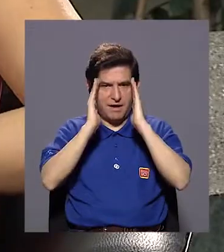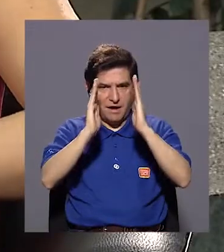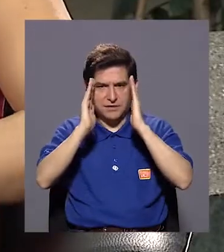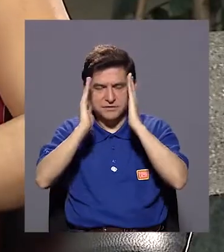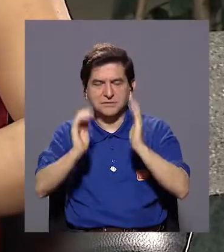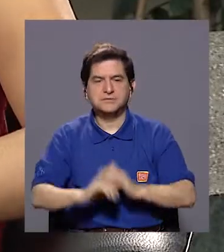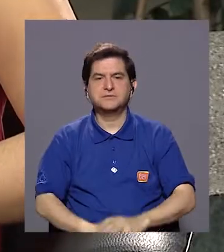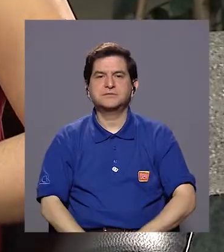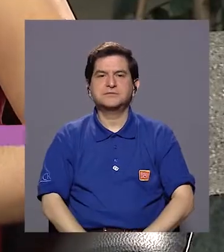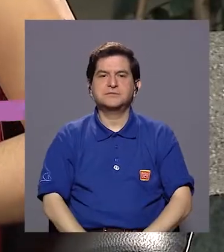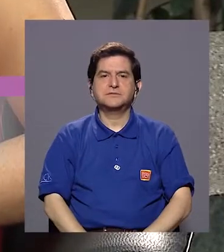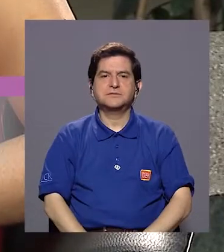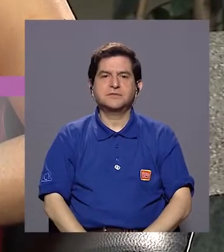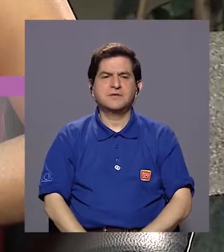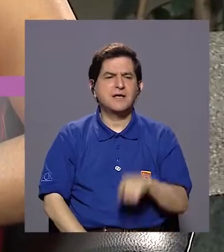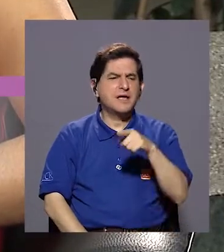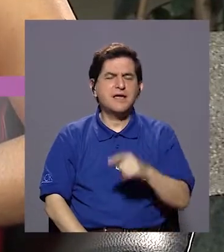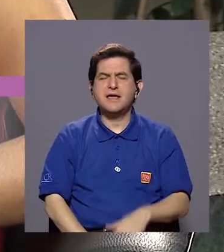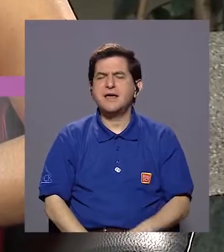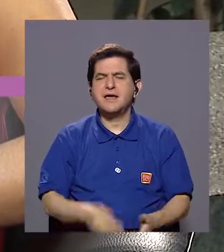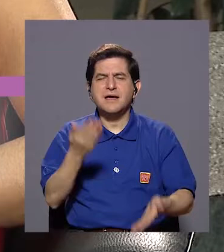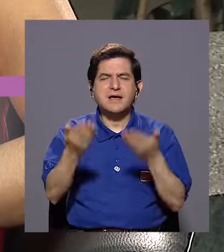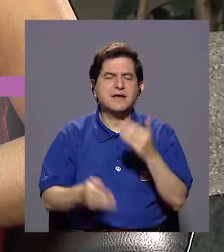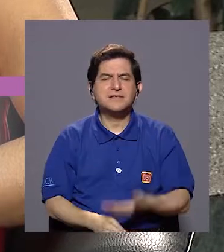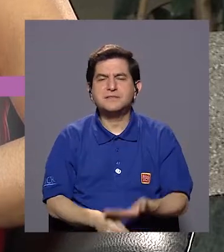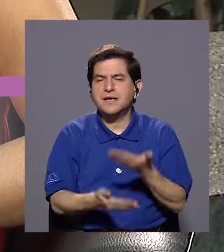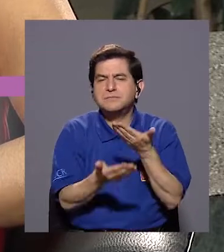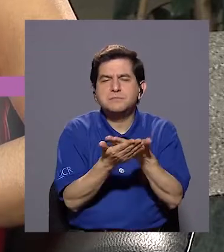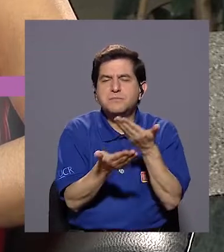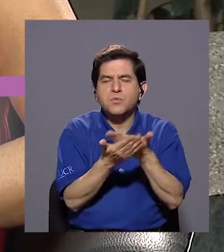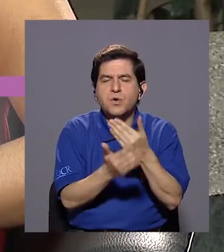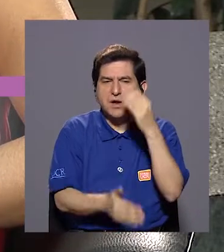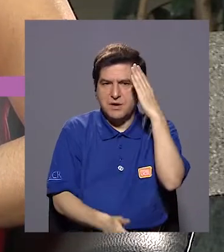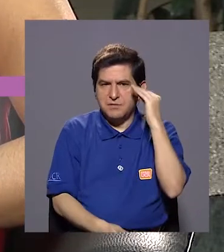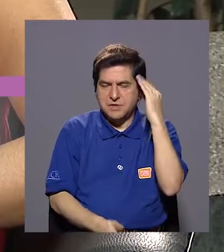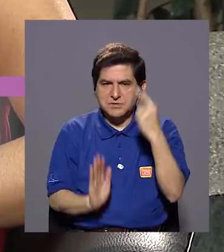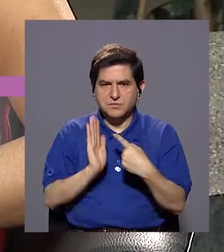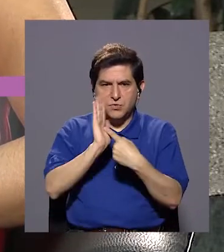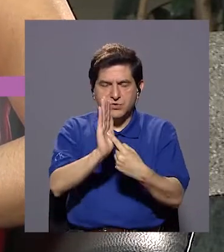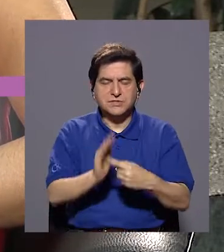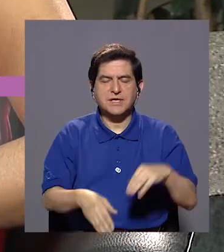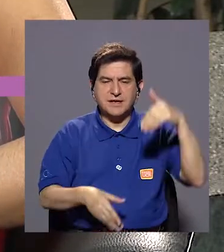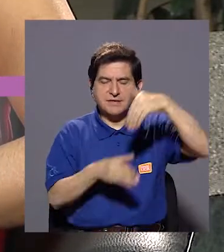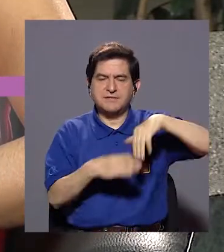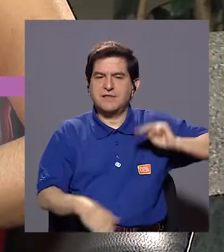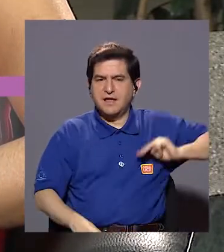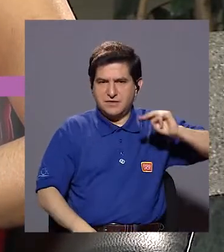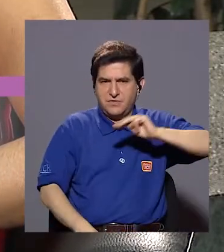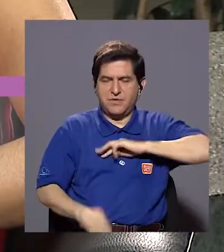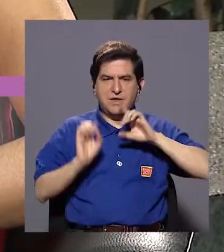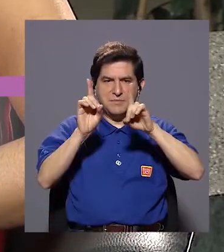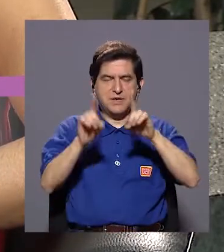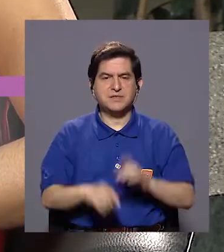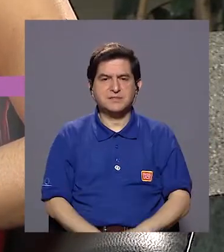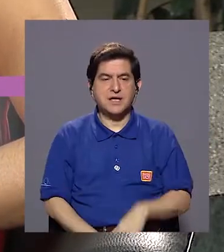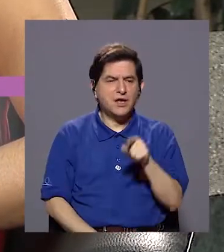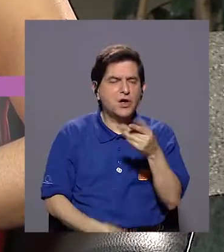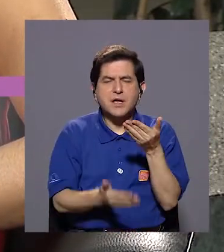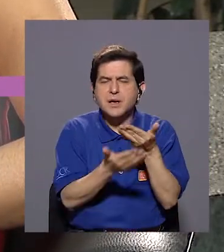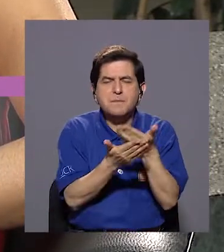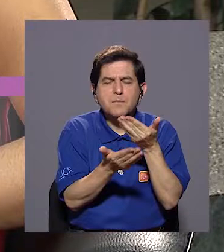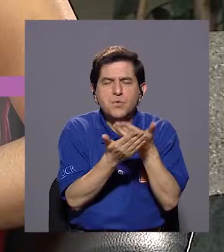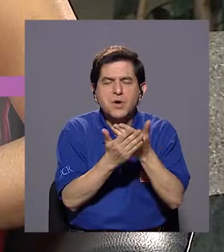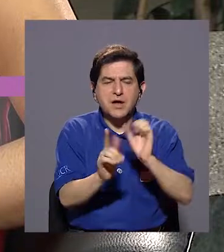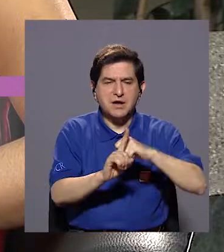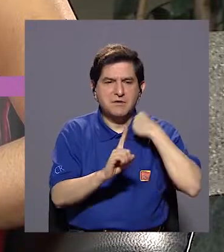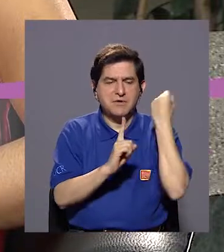trabajar. ¿Cuáles son esas señales, según la experiencia que han tenido a nivel de ministerio, esas señales que me dicen estoy